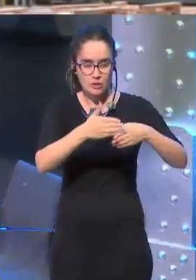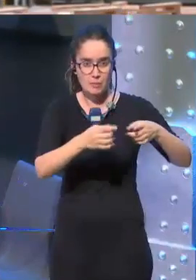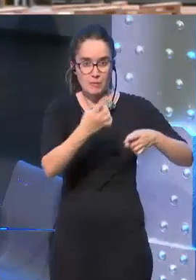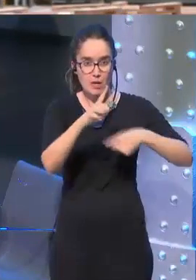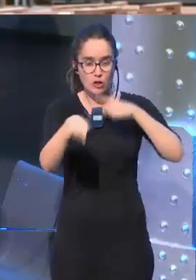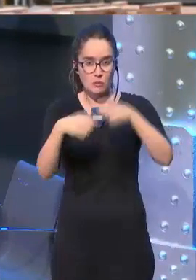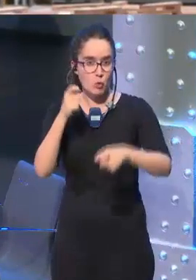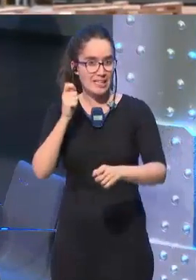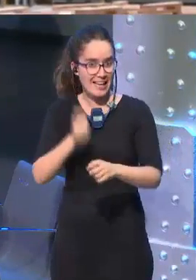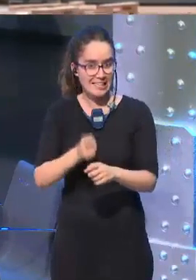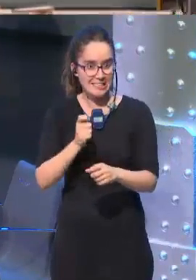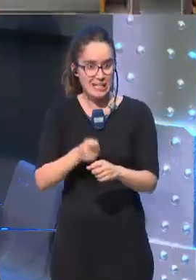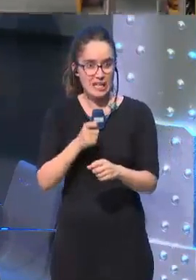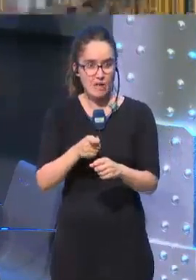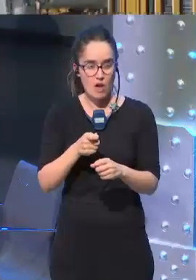luego las clava